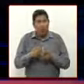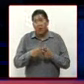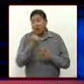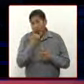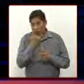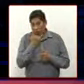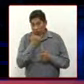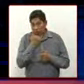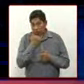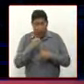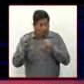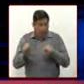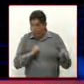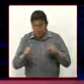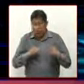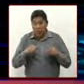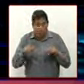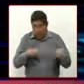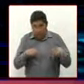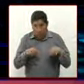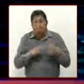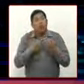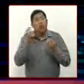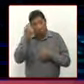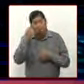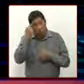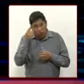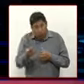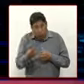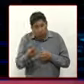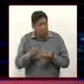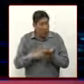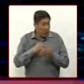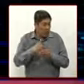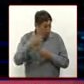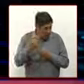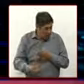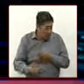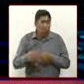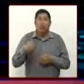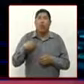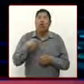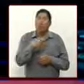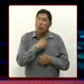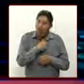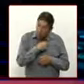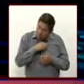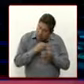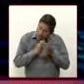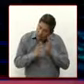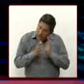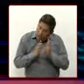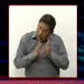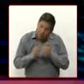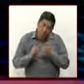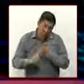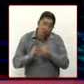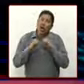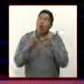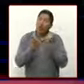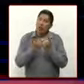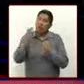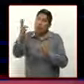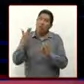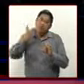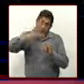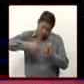ocurre? Las acciones que se tienen que tomar como gobierno, miren, y con esto cierro, estamos dialogando con Asosur, lo hemos